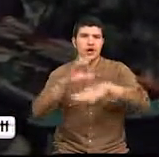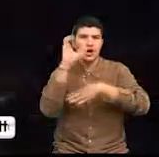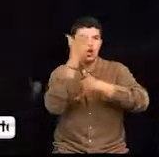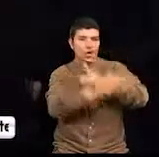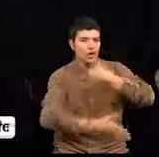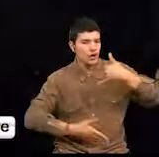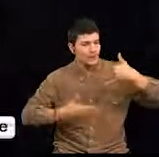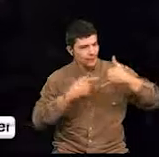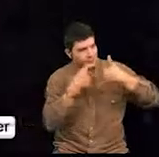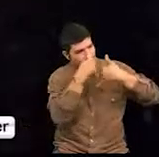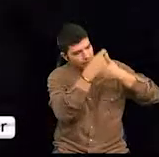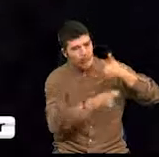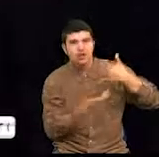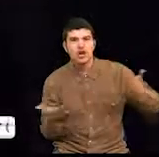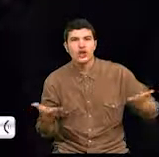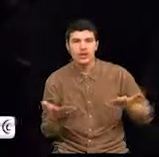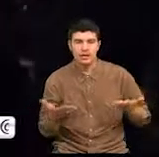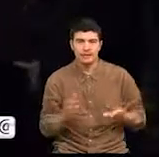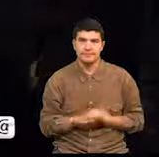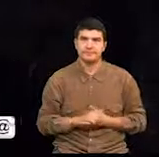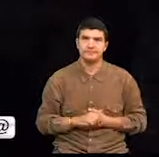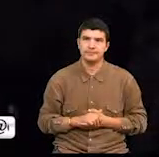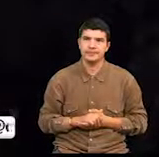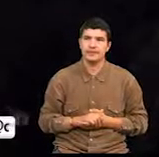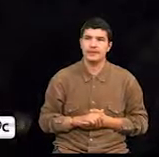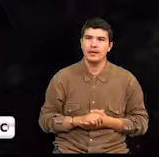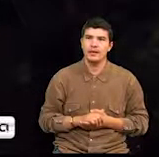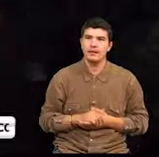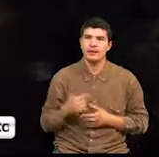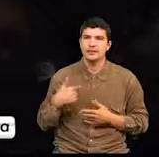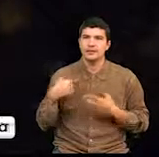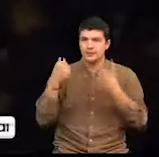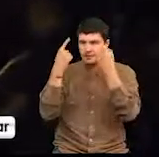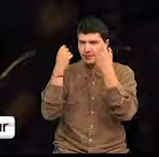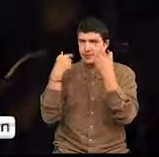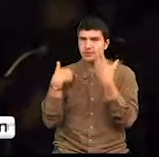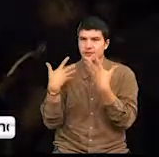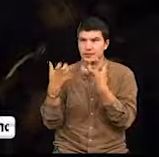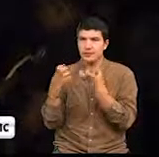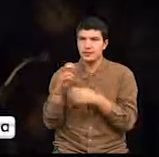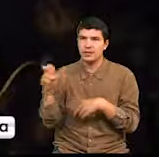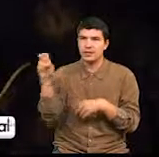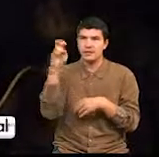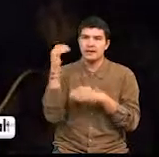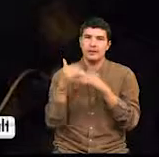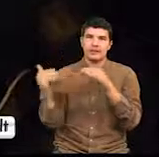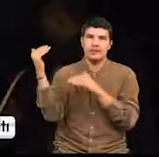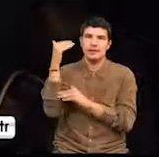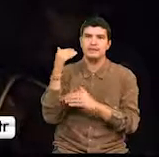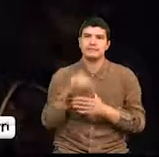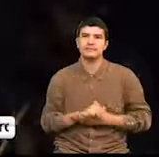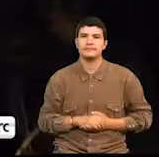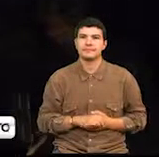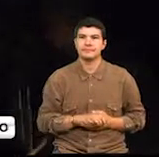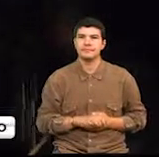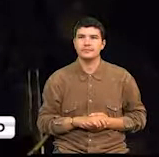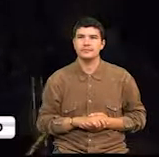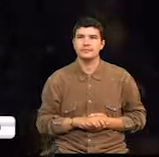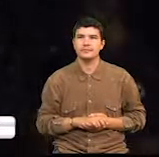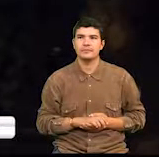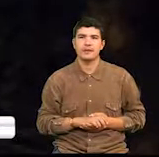qué ocupa la segunda división del ejército. Bueno, para entender un poquito, yo quiero subir un poquito de nivel primero que todo.